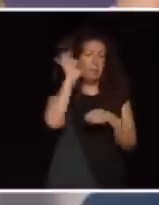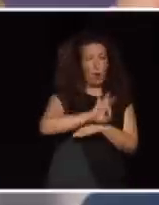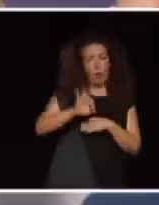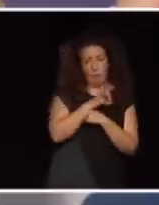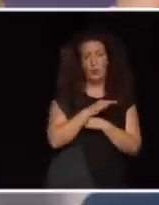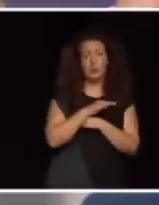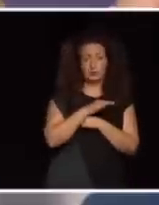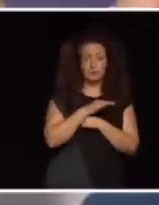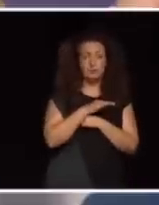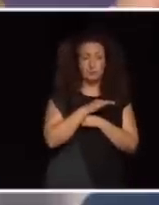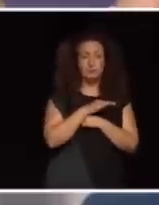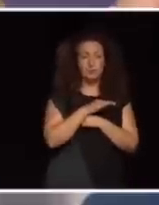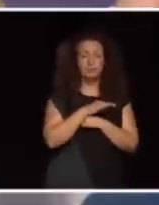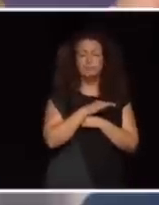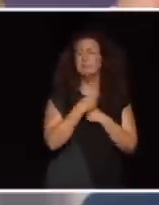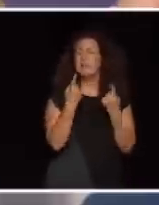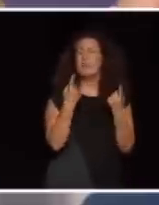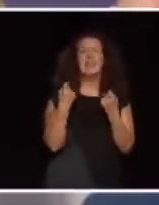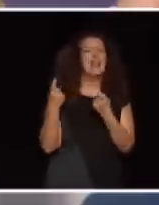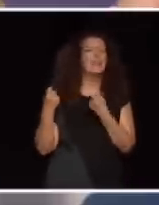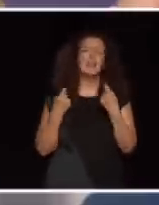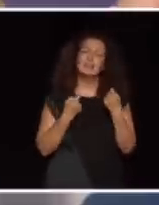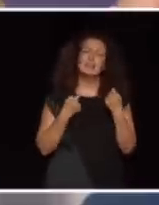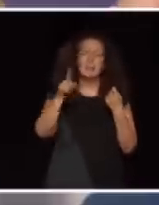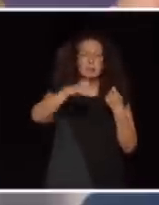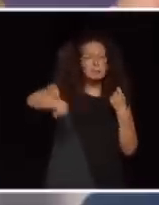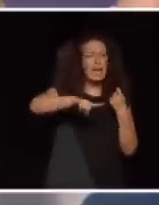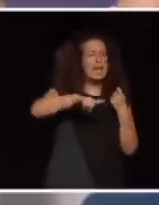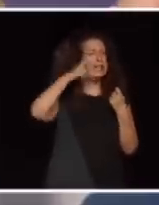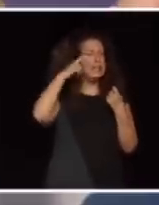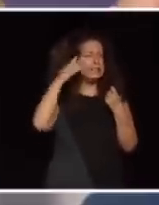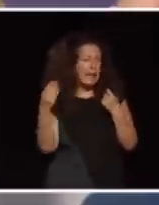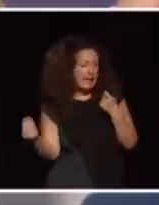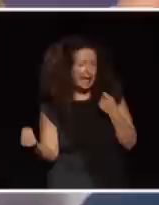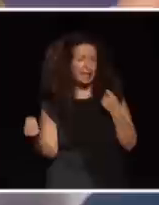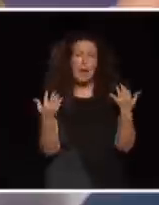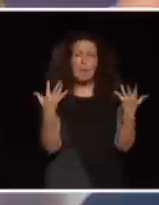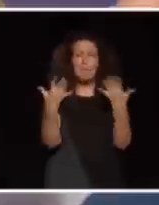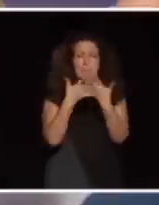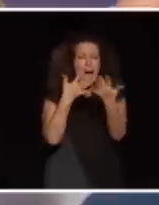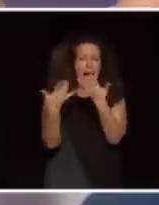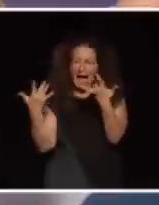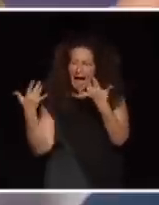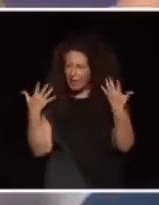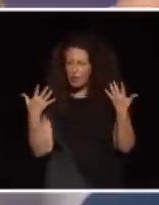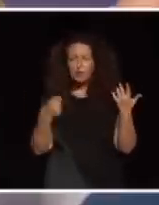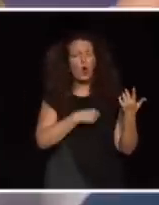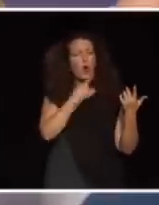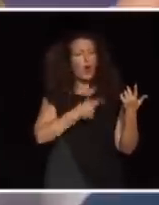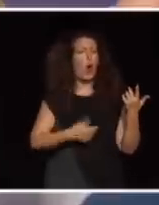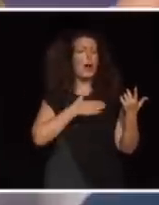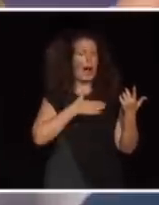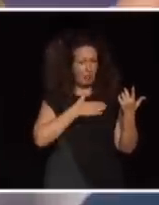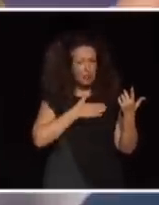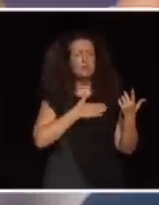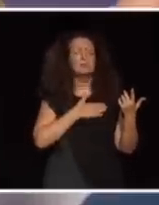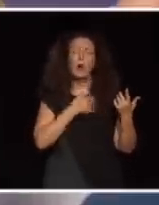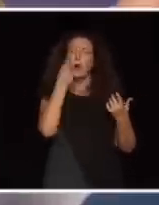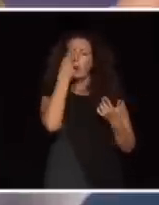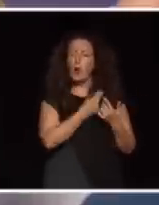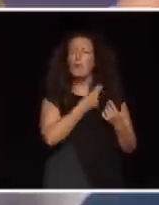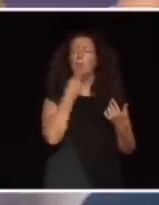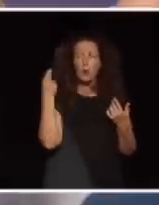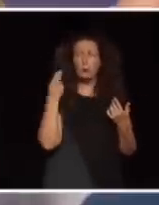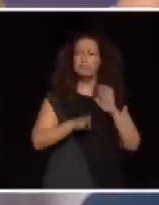Podemos, que necesitamos vuestra inteligencia, vuestras manos, vuestro corazón y vuestro compromiso